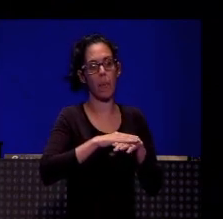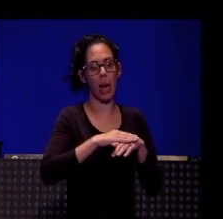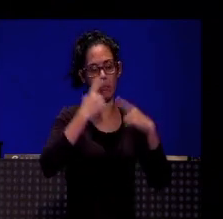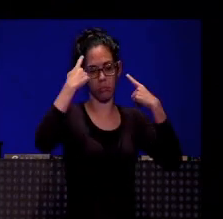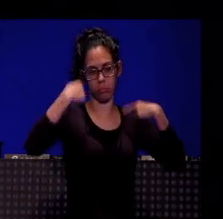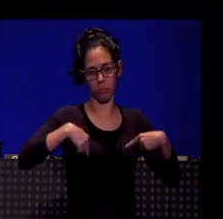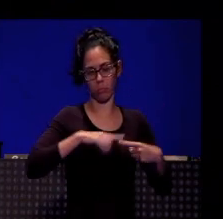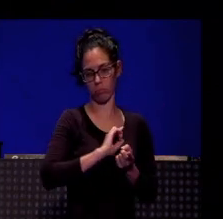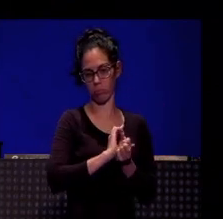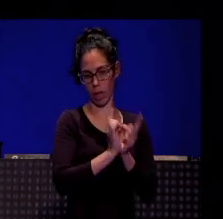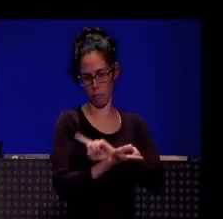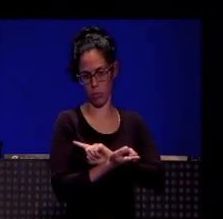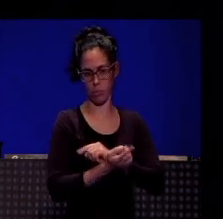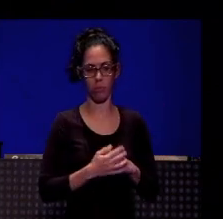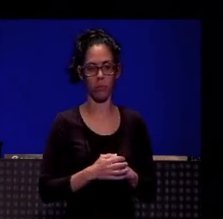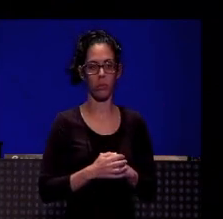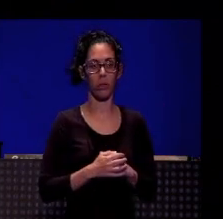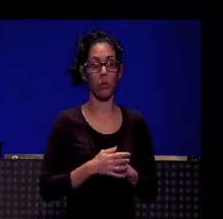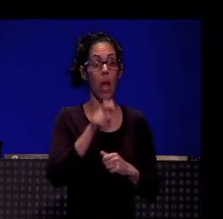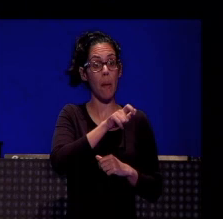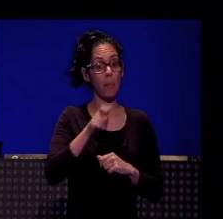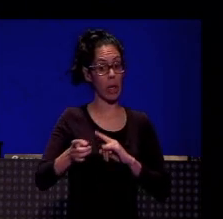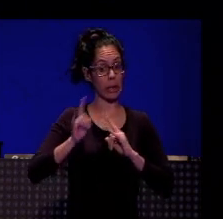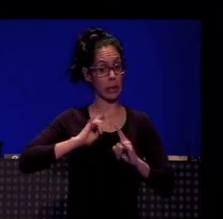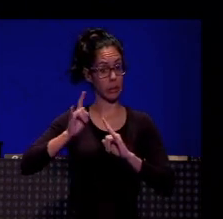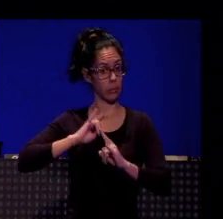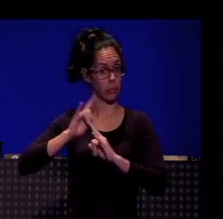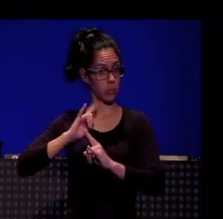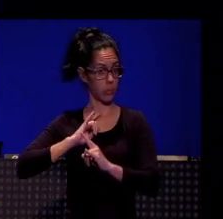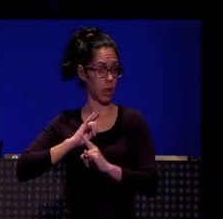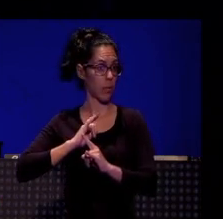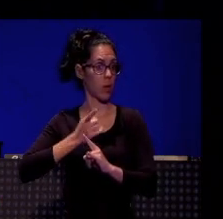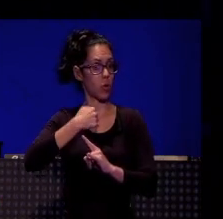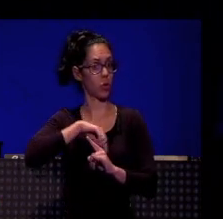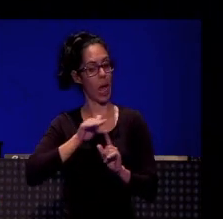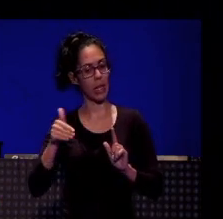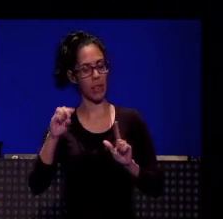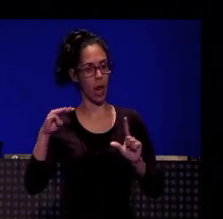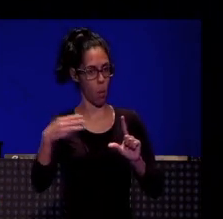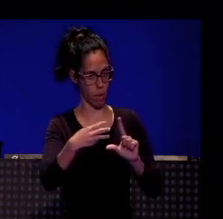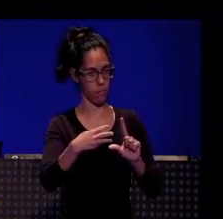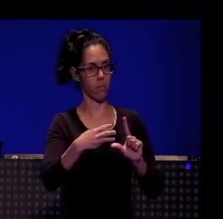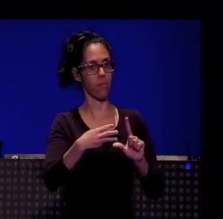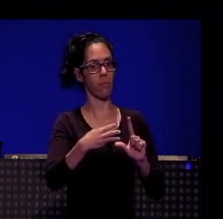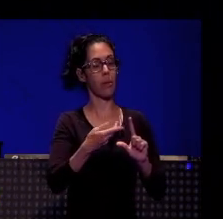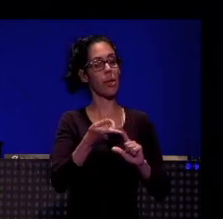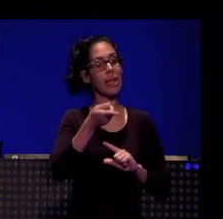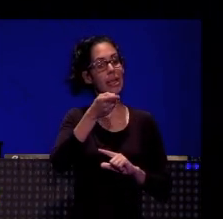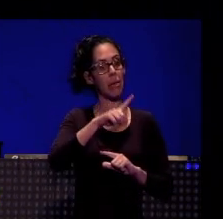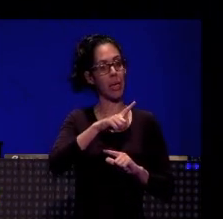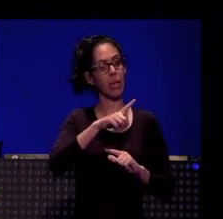muchas veces la gente llamaba por teléfono se ponía en contacto con nuestros a través de la web pero muchas veces también en redacción